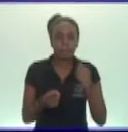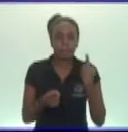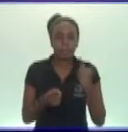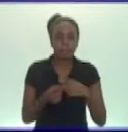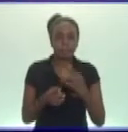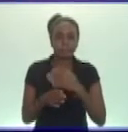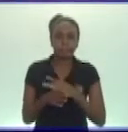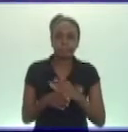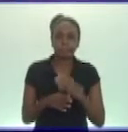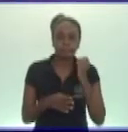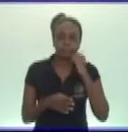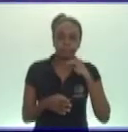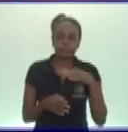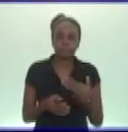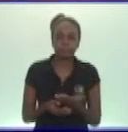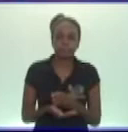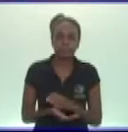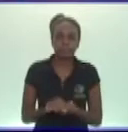utilizado su autor.